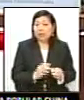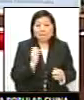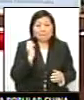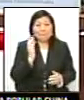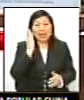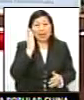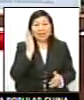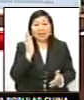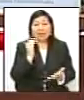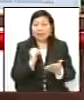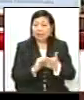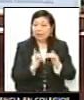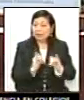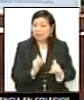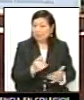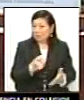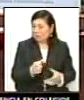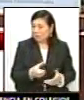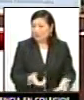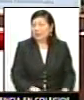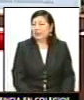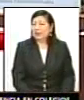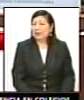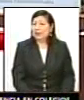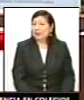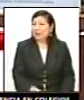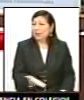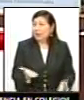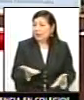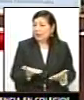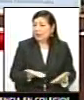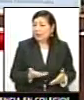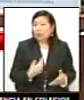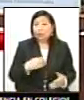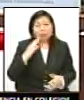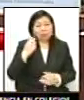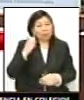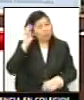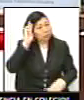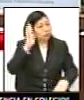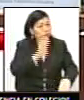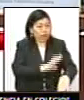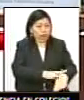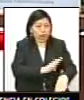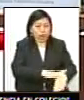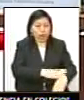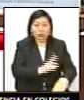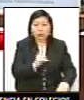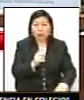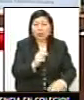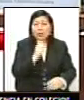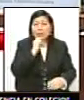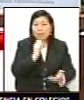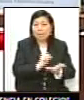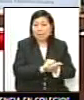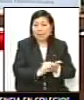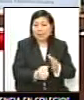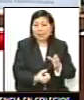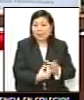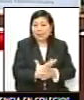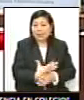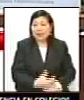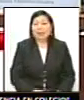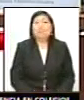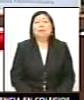ordena que se atiendan al señor, en este caso lo atiende un coronel, el cual es atendido el 2 de septiembre.